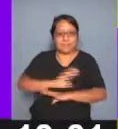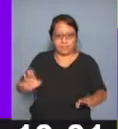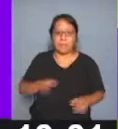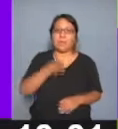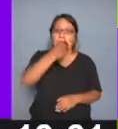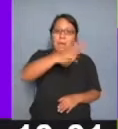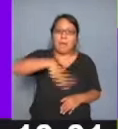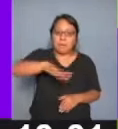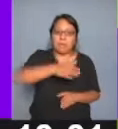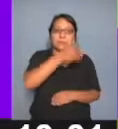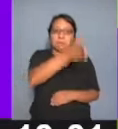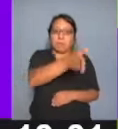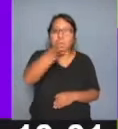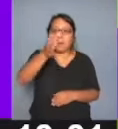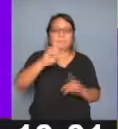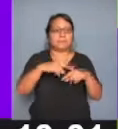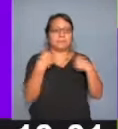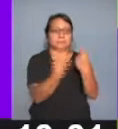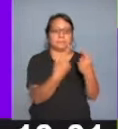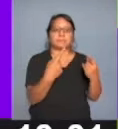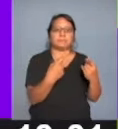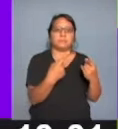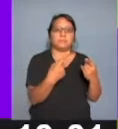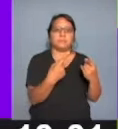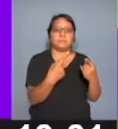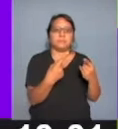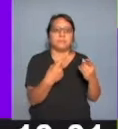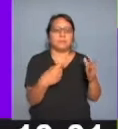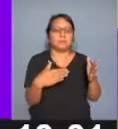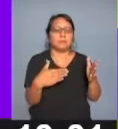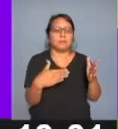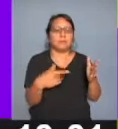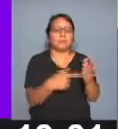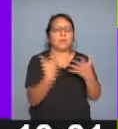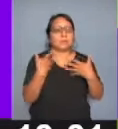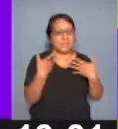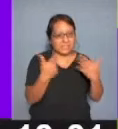barrio también están los nodos, los CDI encargados de la vacunación.